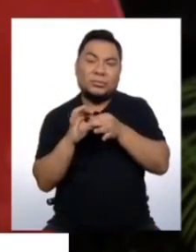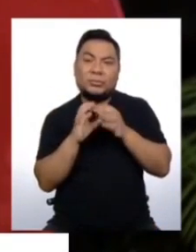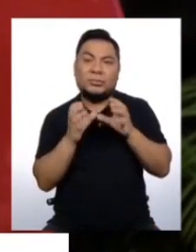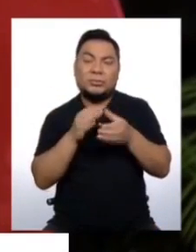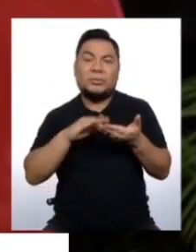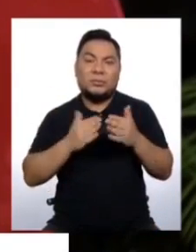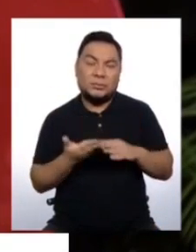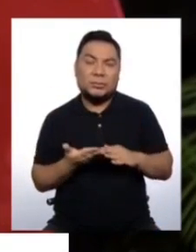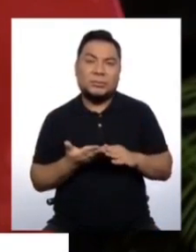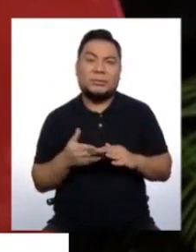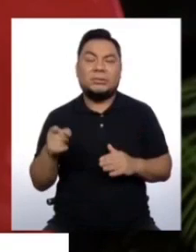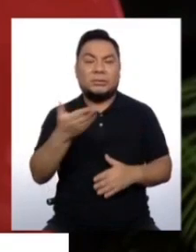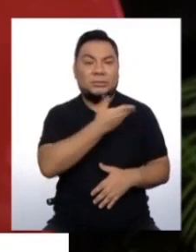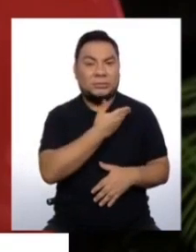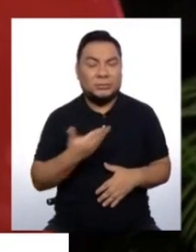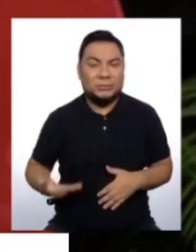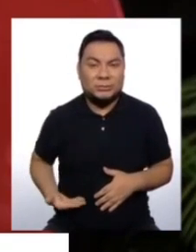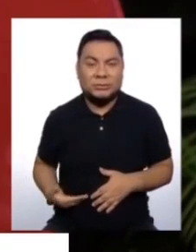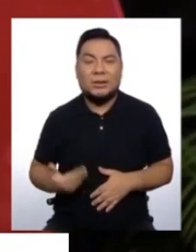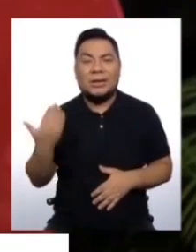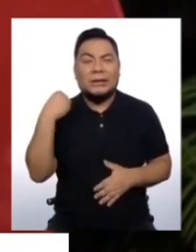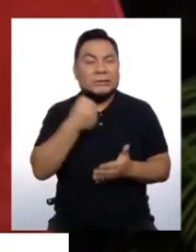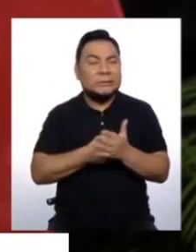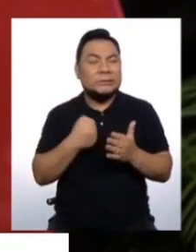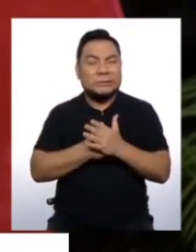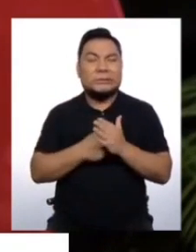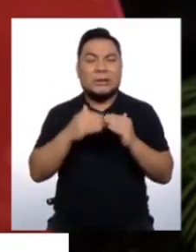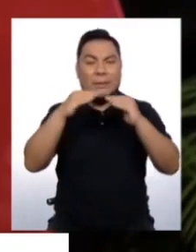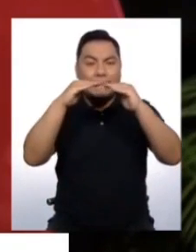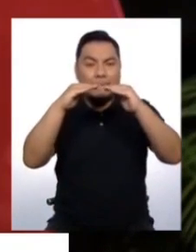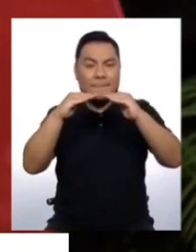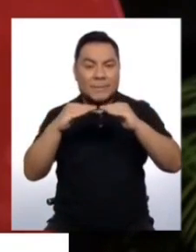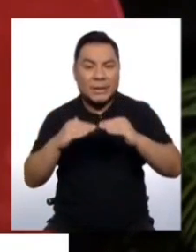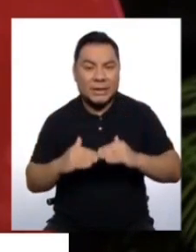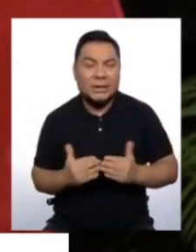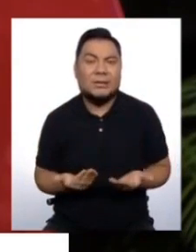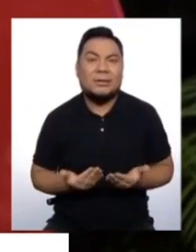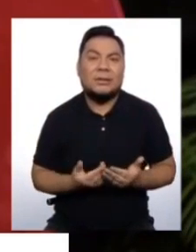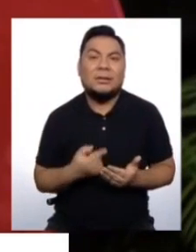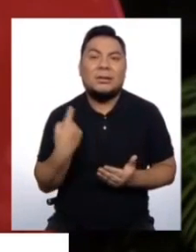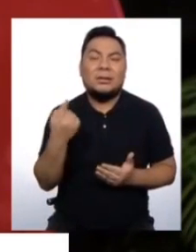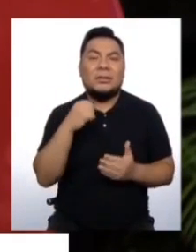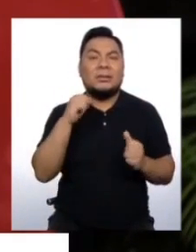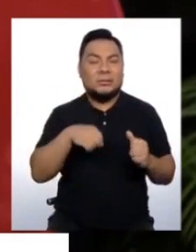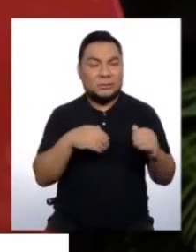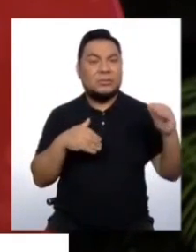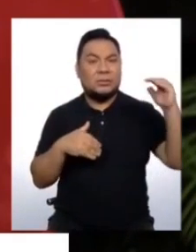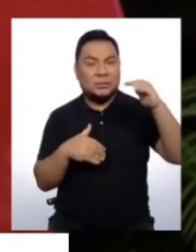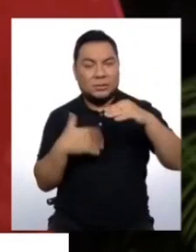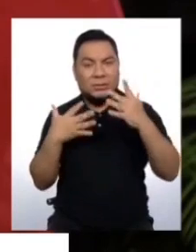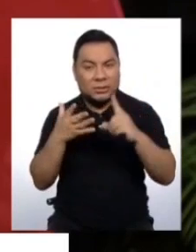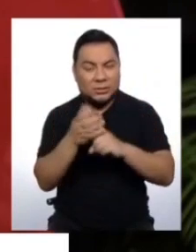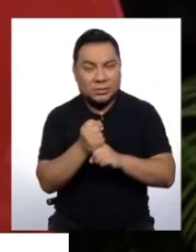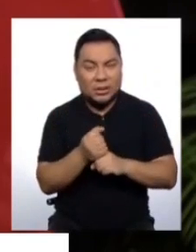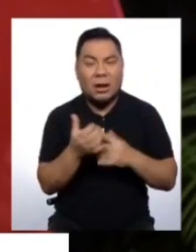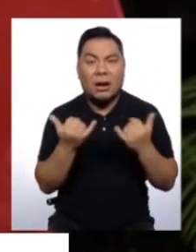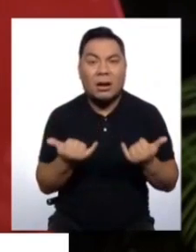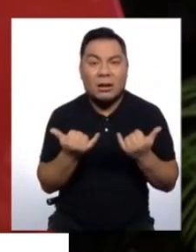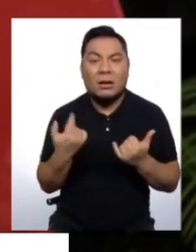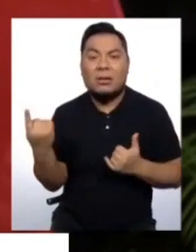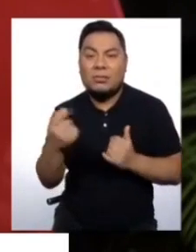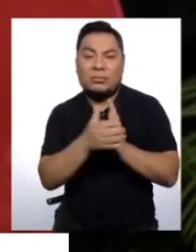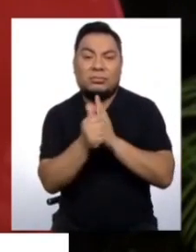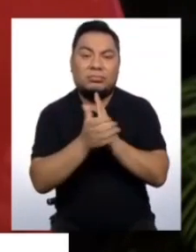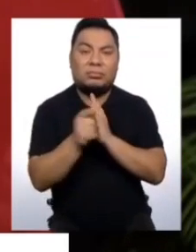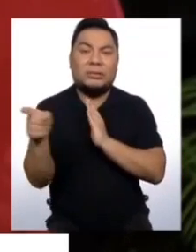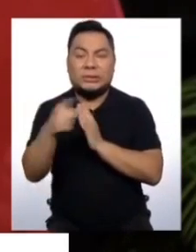población y como Estado, era disminuir el nivel de crecimiento, y eso lo hemos logrado. Ahora, en función de los expertos